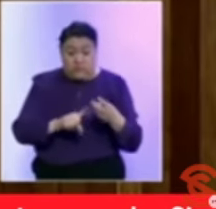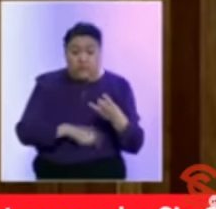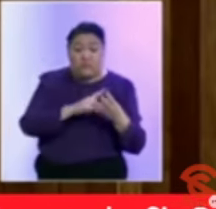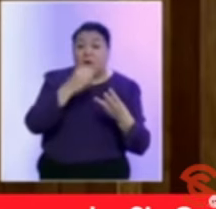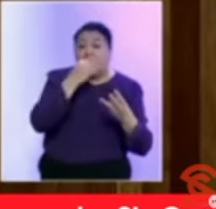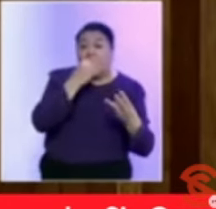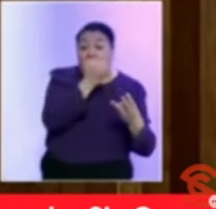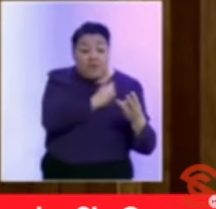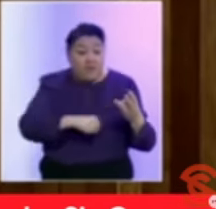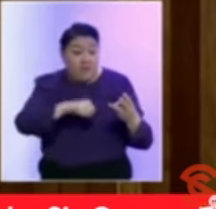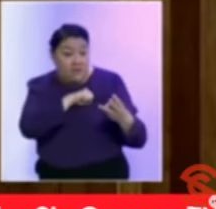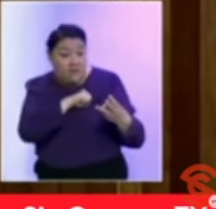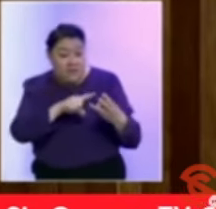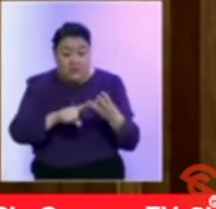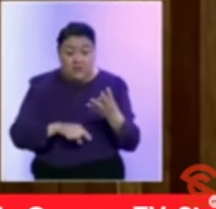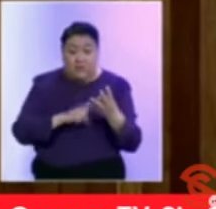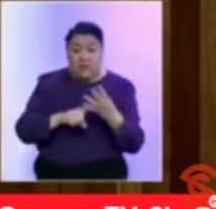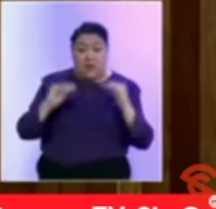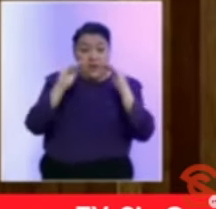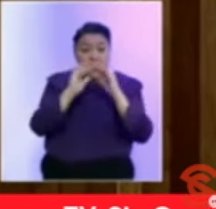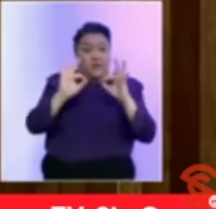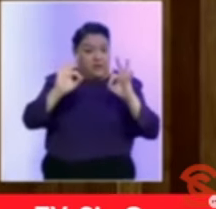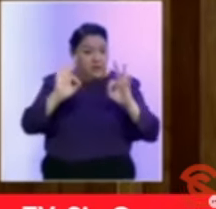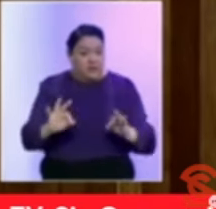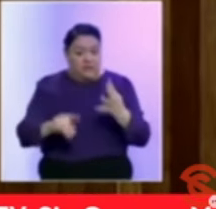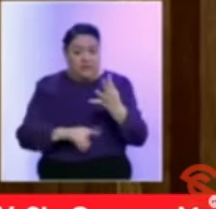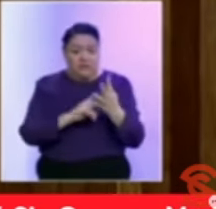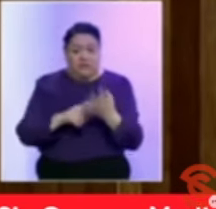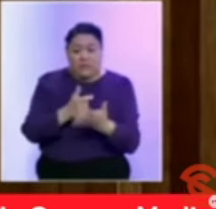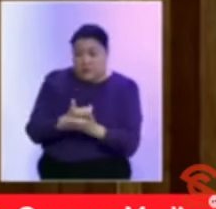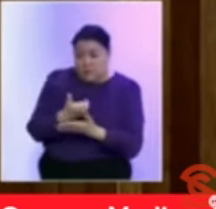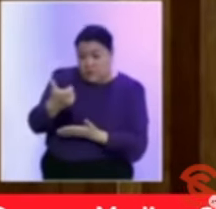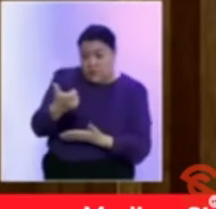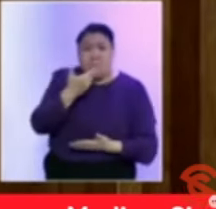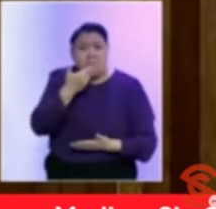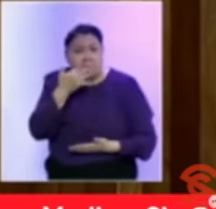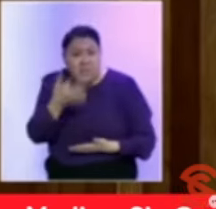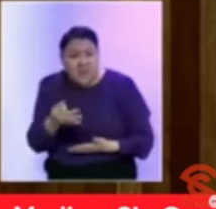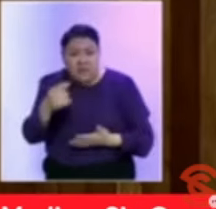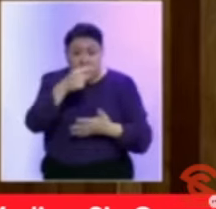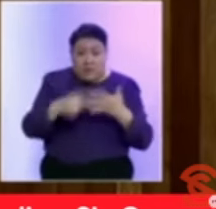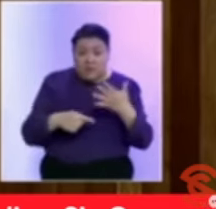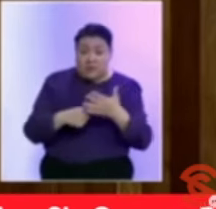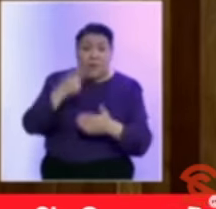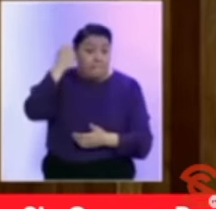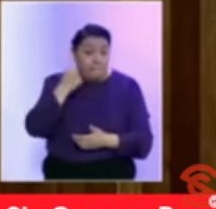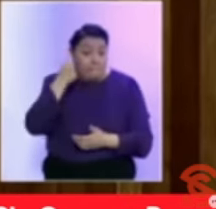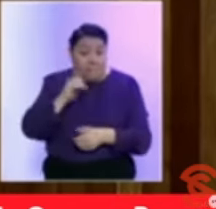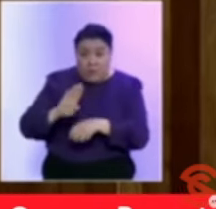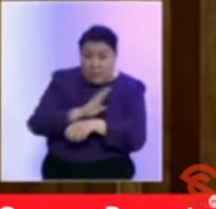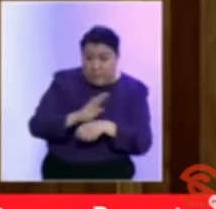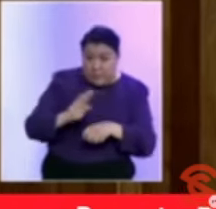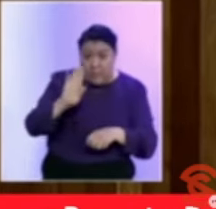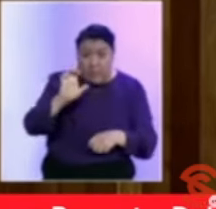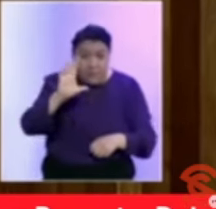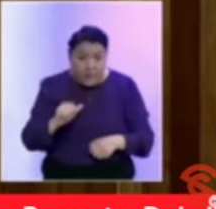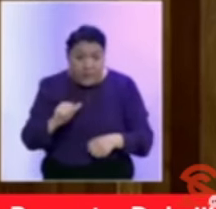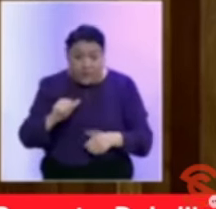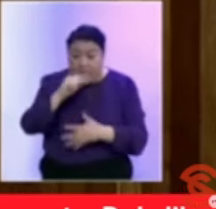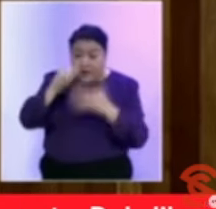saludable la vivienda digna el salario justo la pensión suficiente es